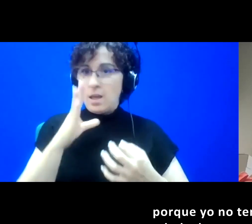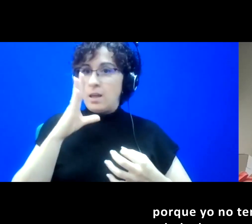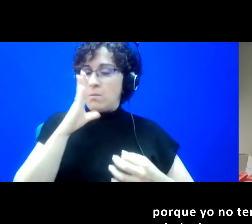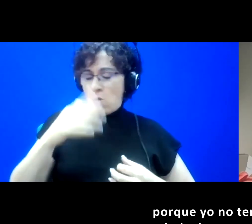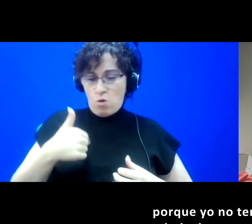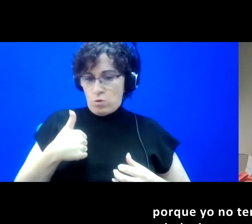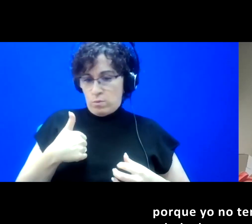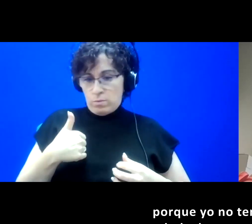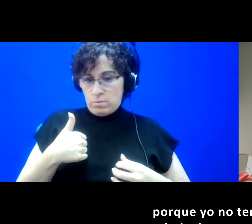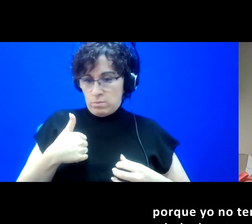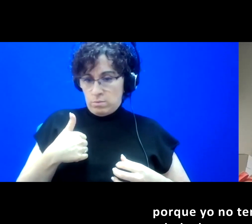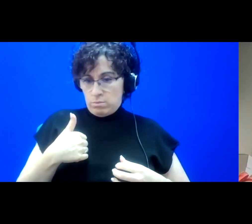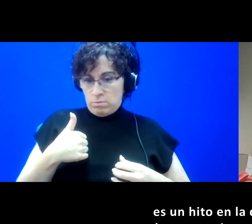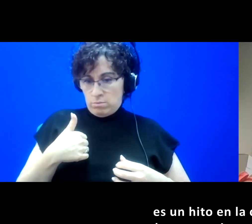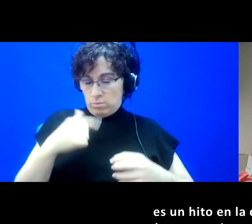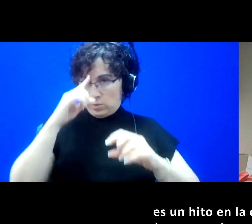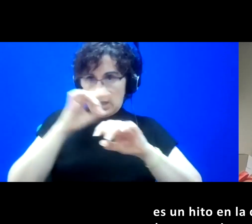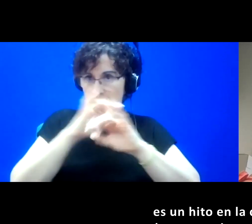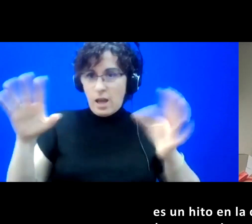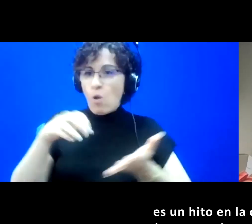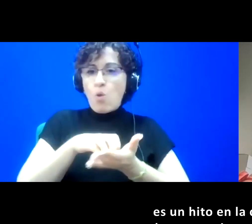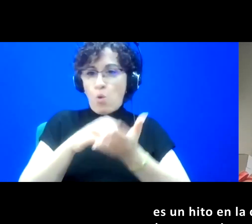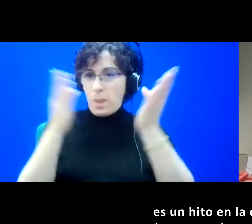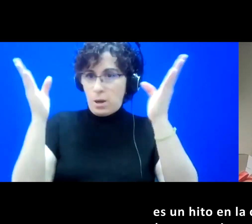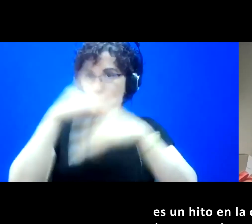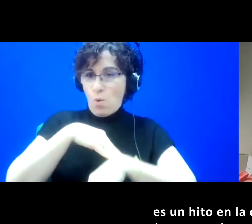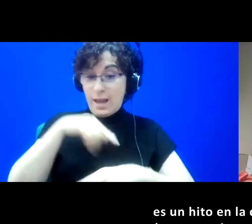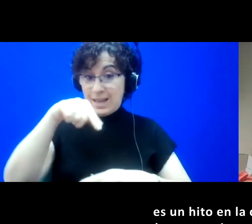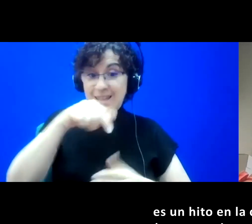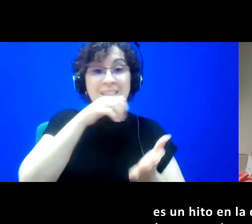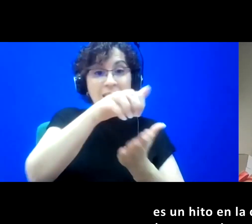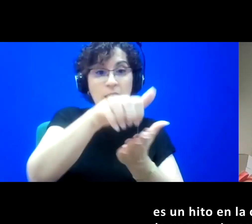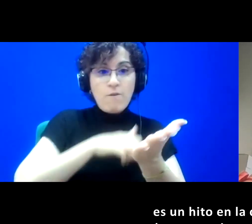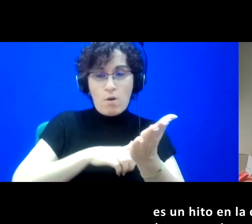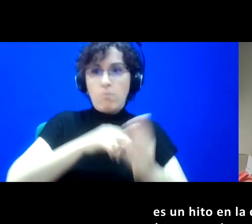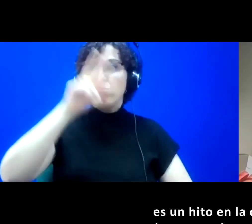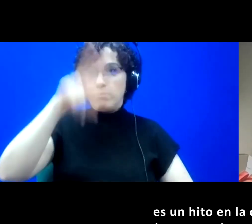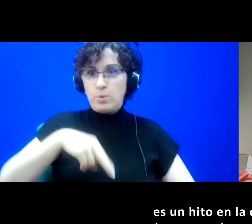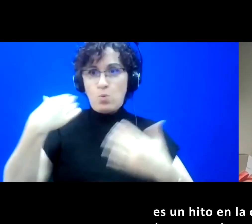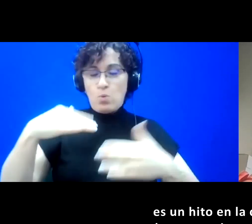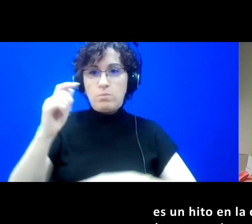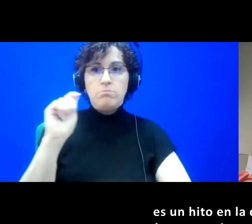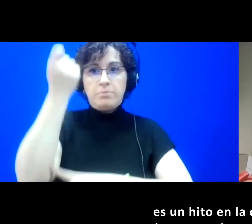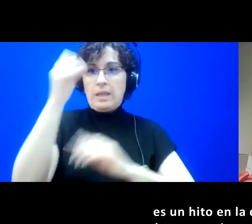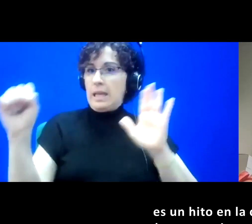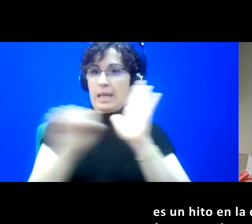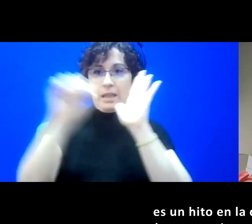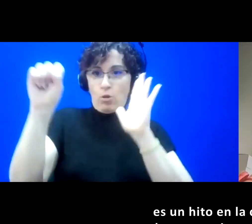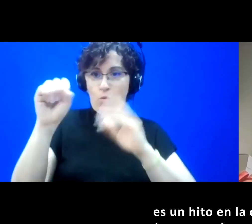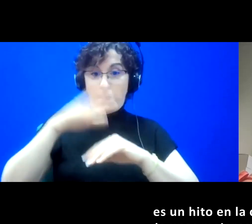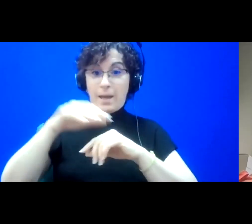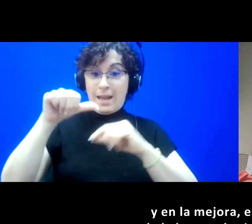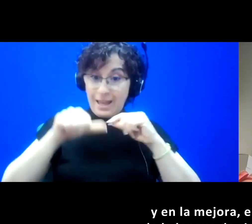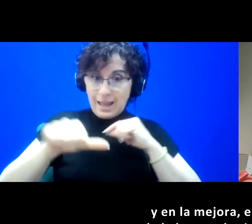este informe es un hito en la consecución de unas mejores